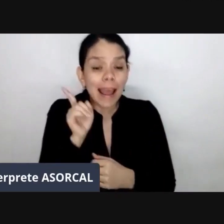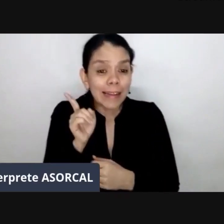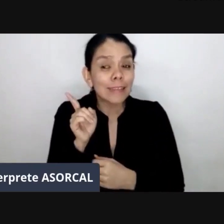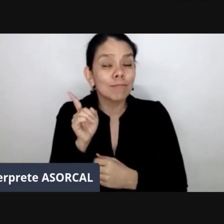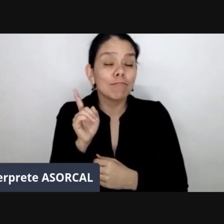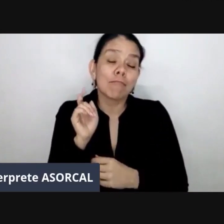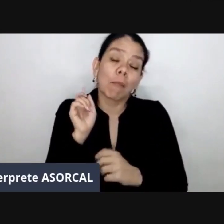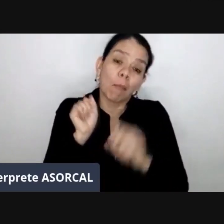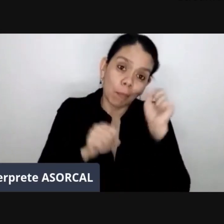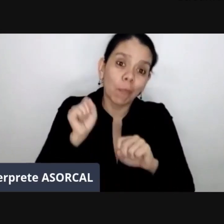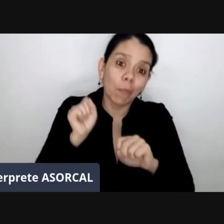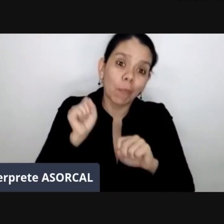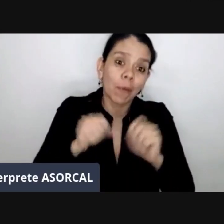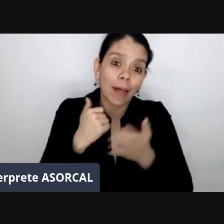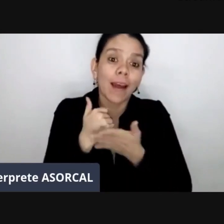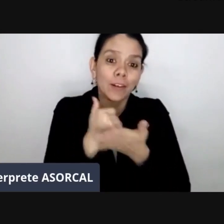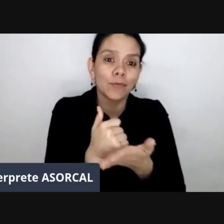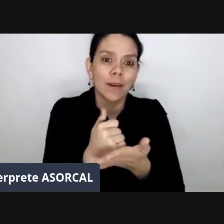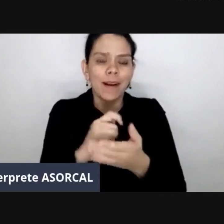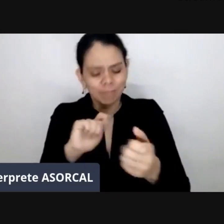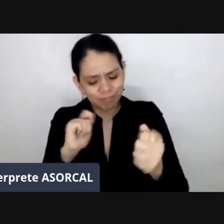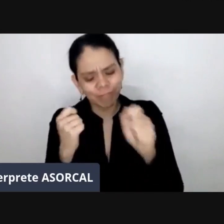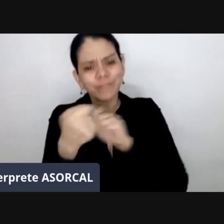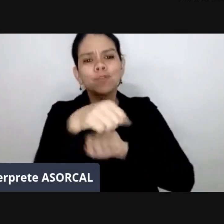posible, procuró, sin embargo,